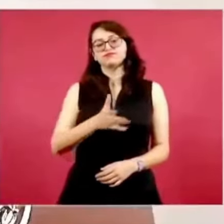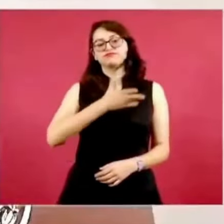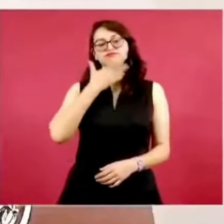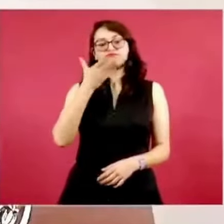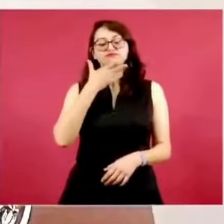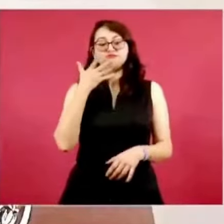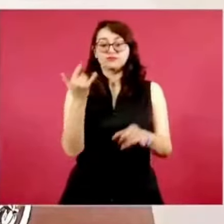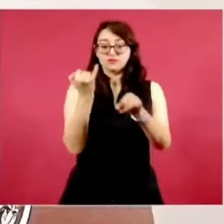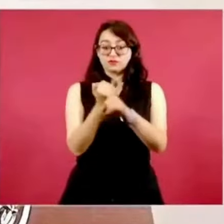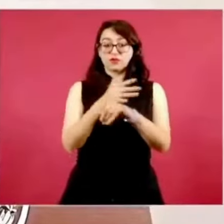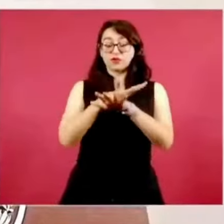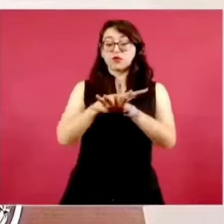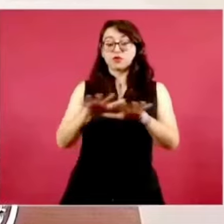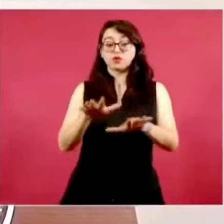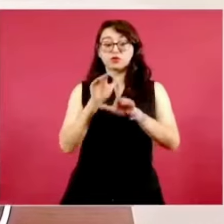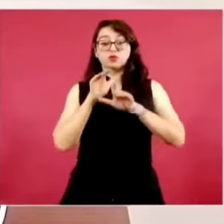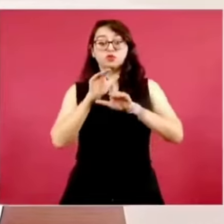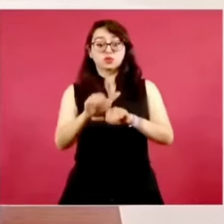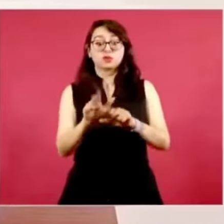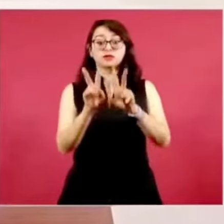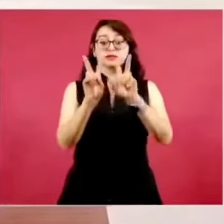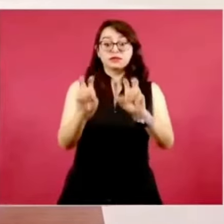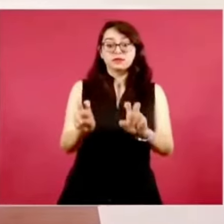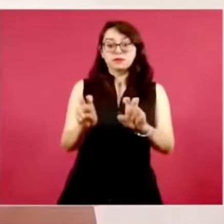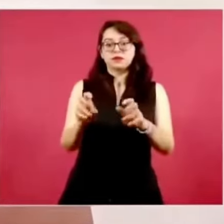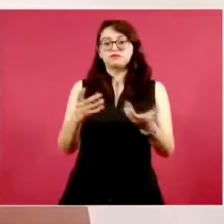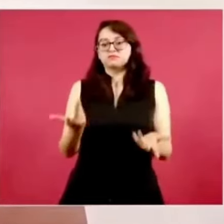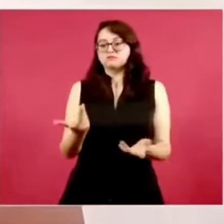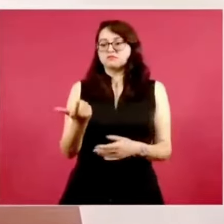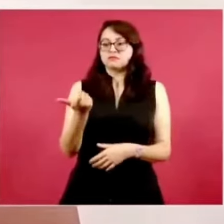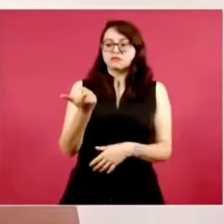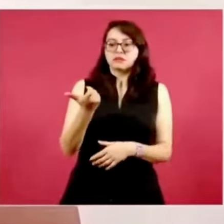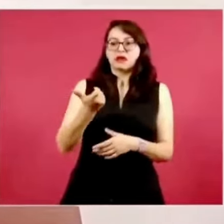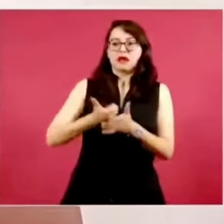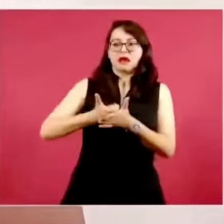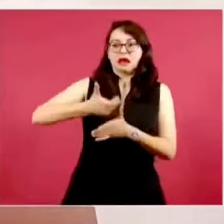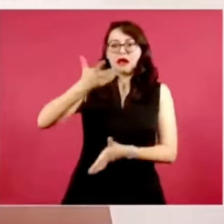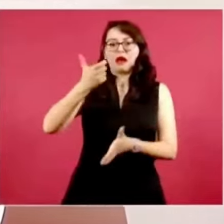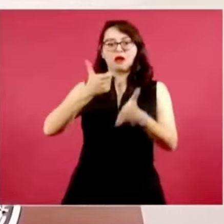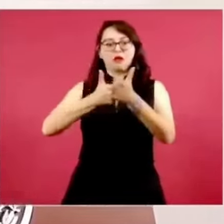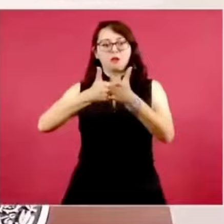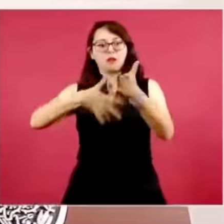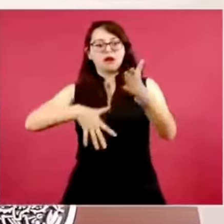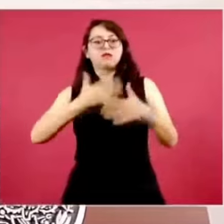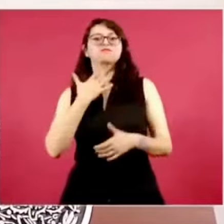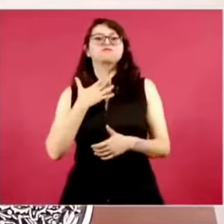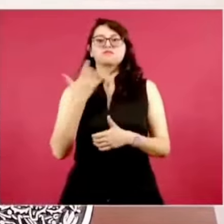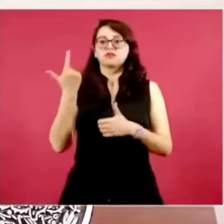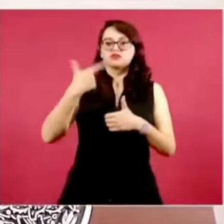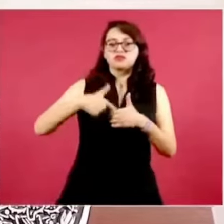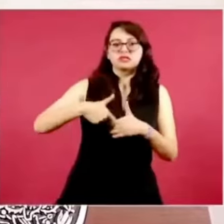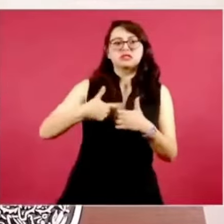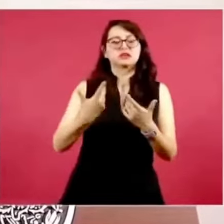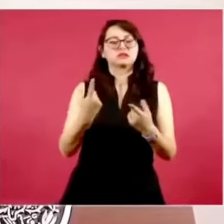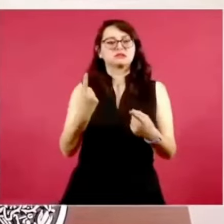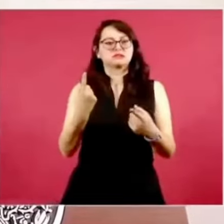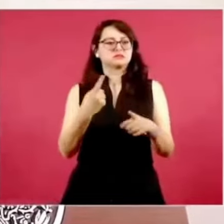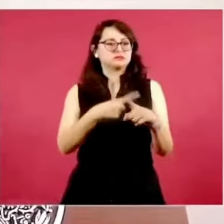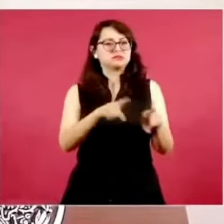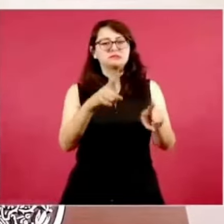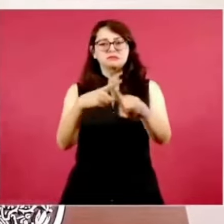precios el doctor David Aguilar Romero que es procurador Federal del